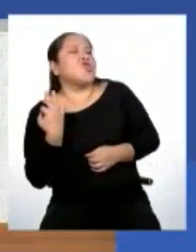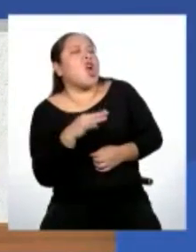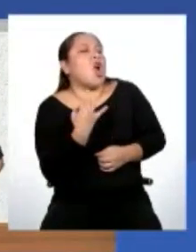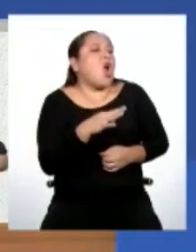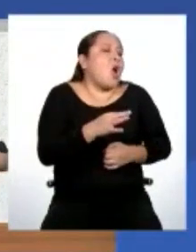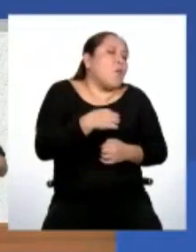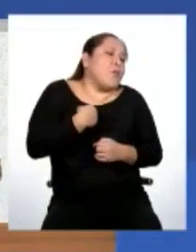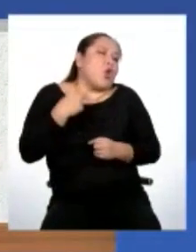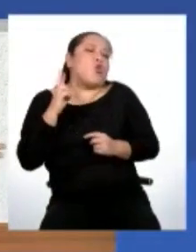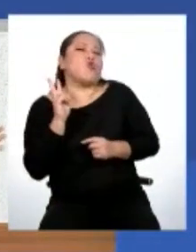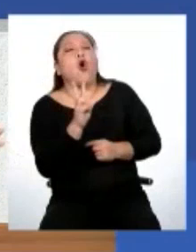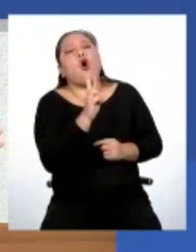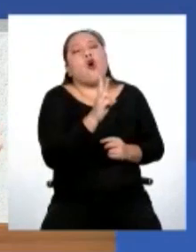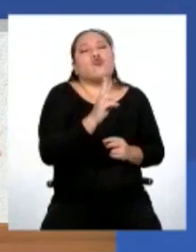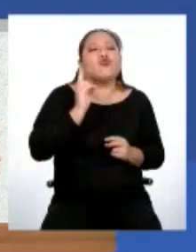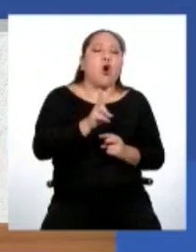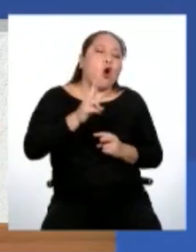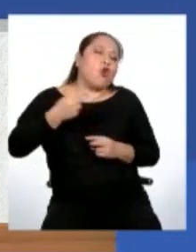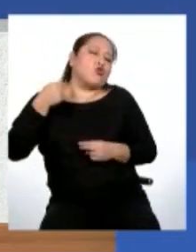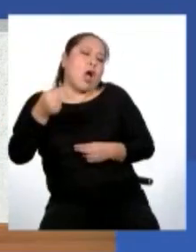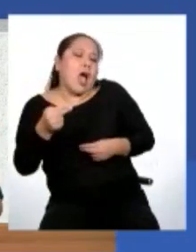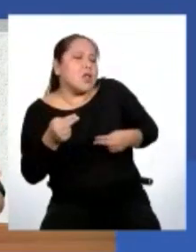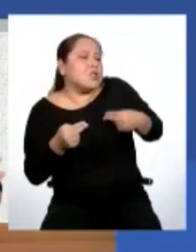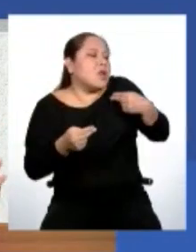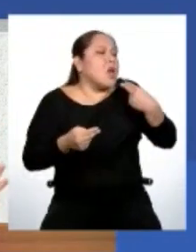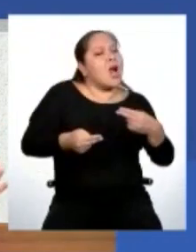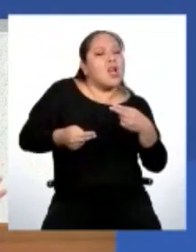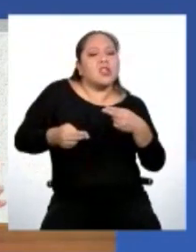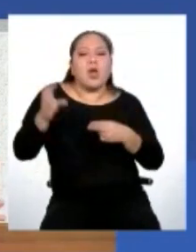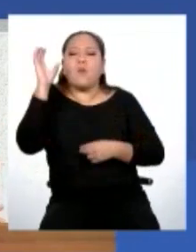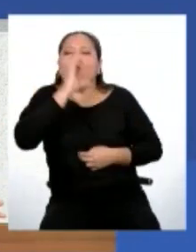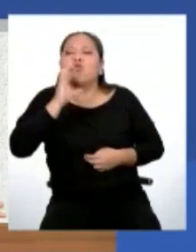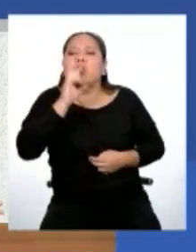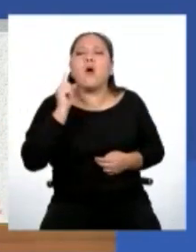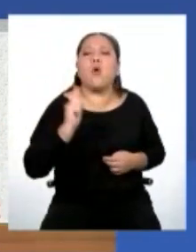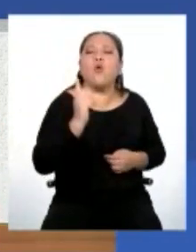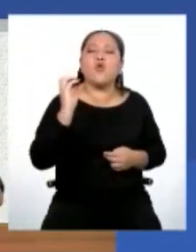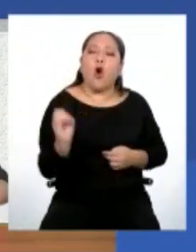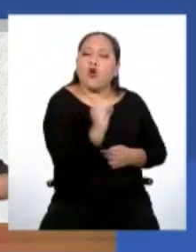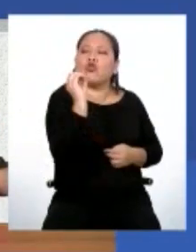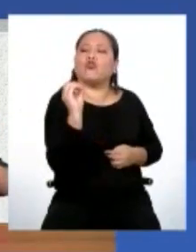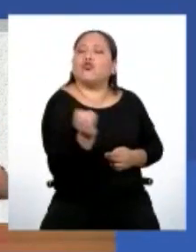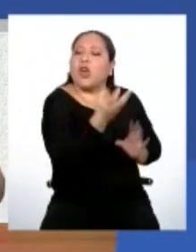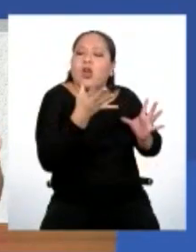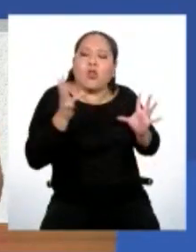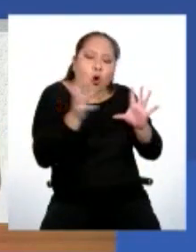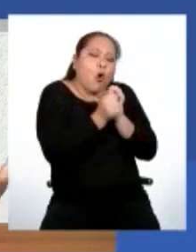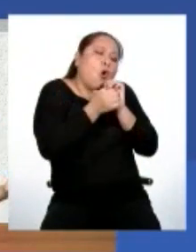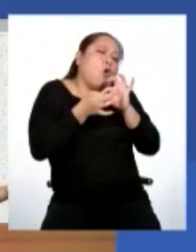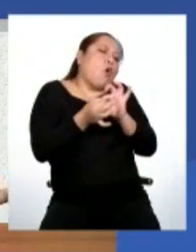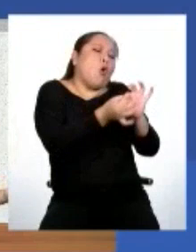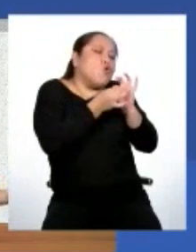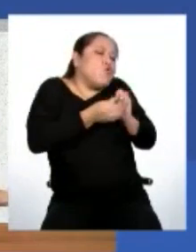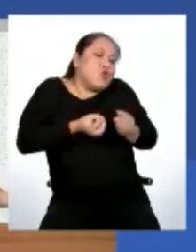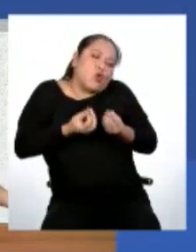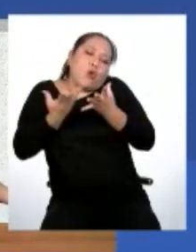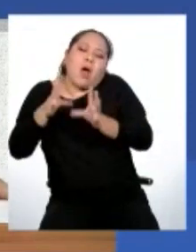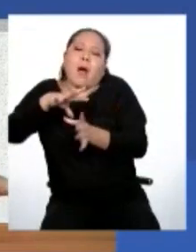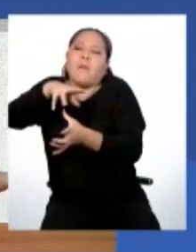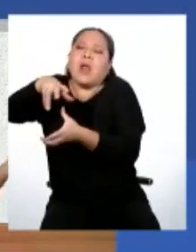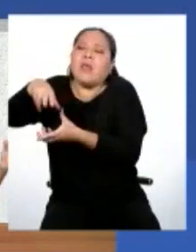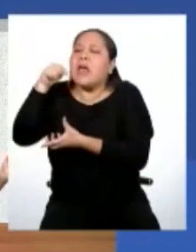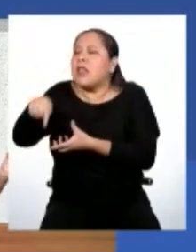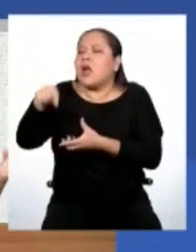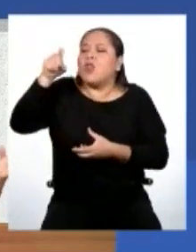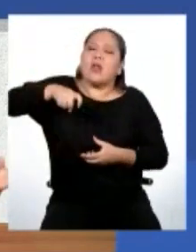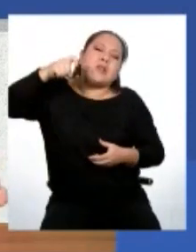dos. Dos átomos de hidrógeno que buscaban un átomo de oxígeno para darle al planeta lo que tanto